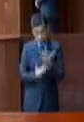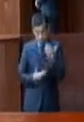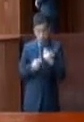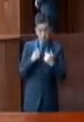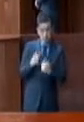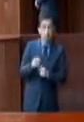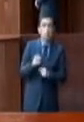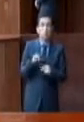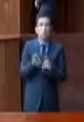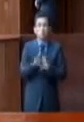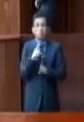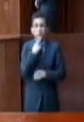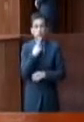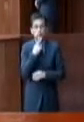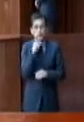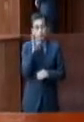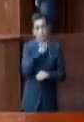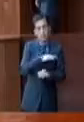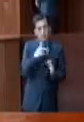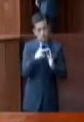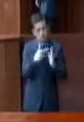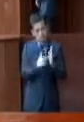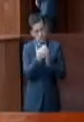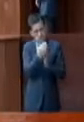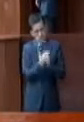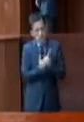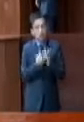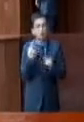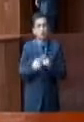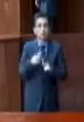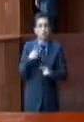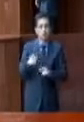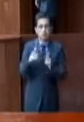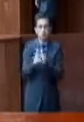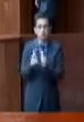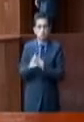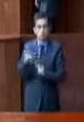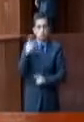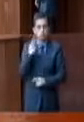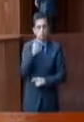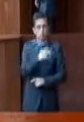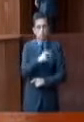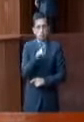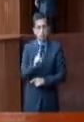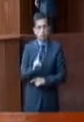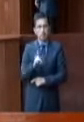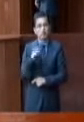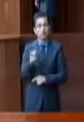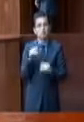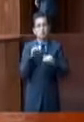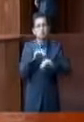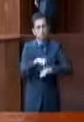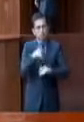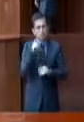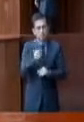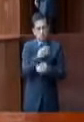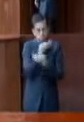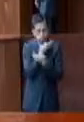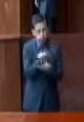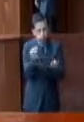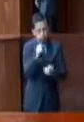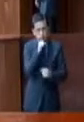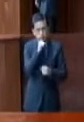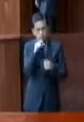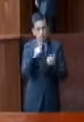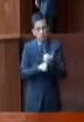al uso indebido de la pauta atribuida al partido de la revolución democrática con motivo de la difusión de promocionales en